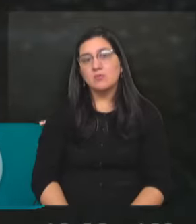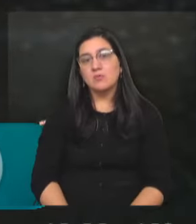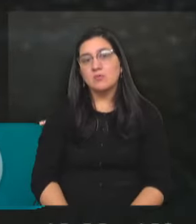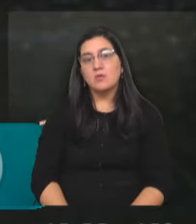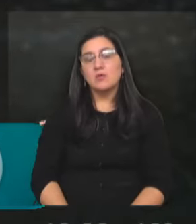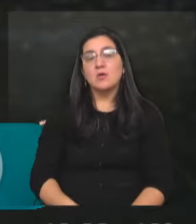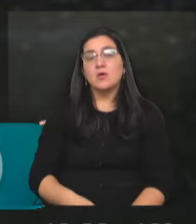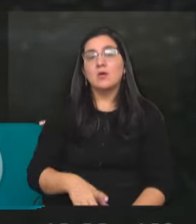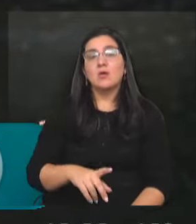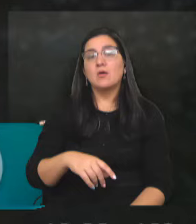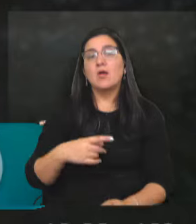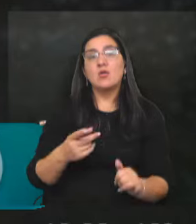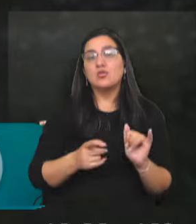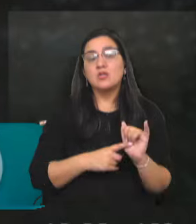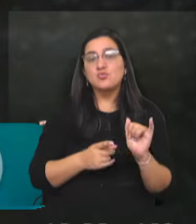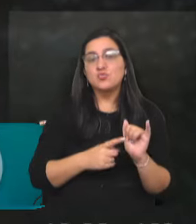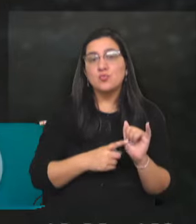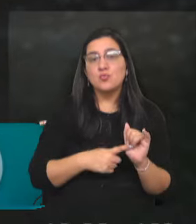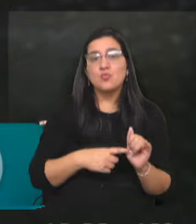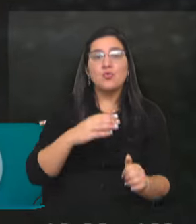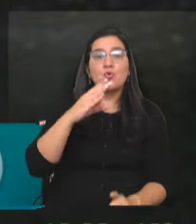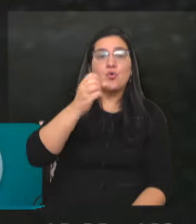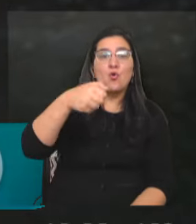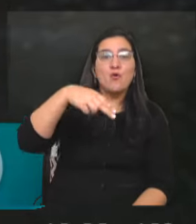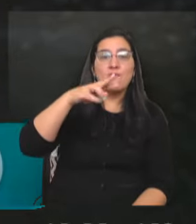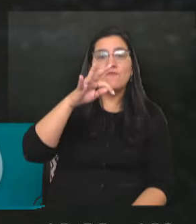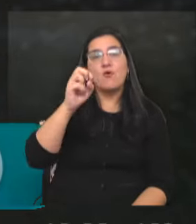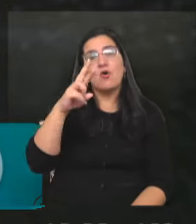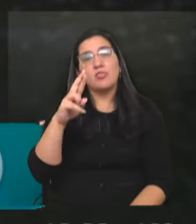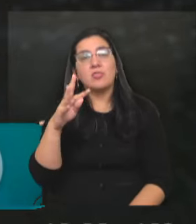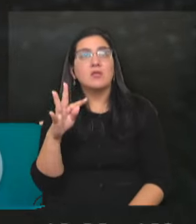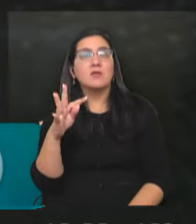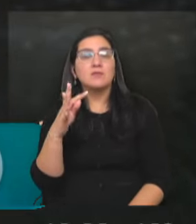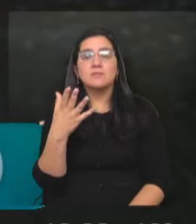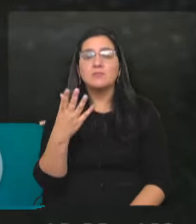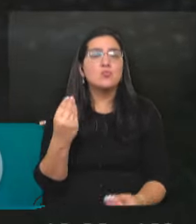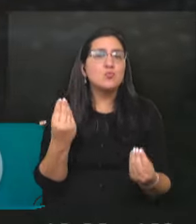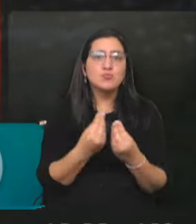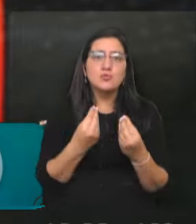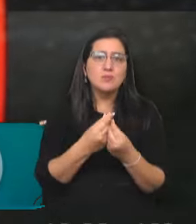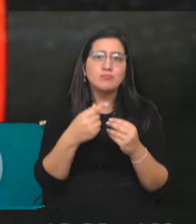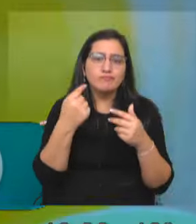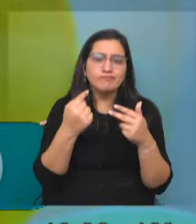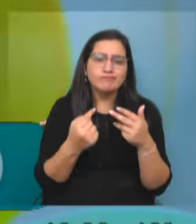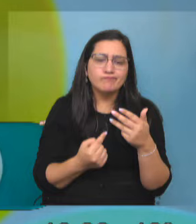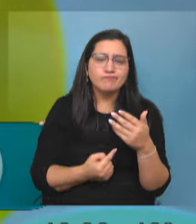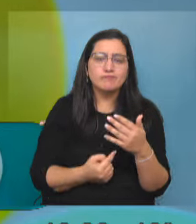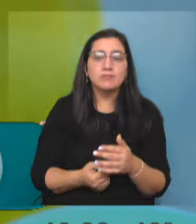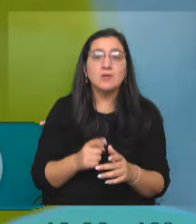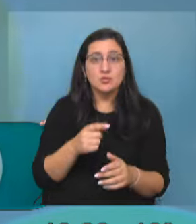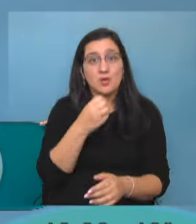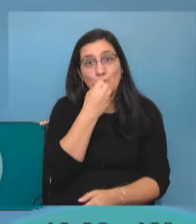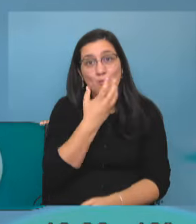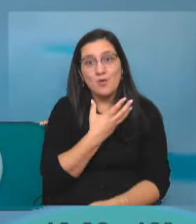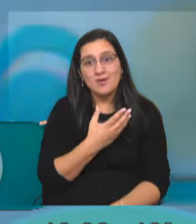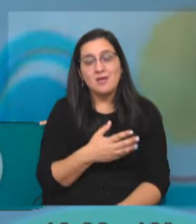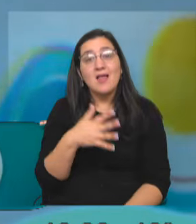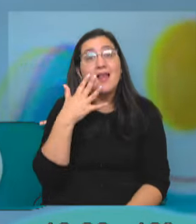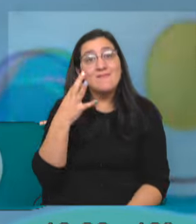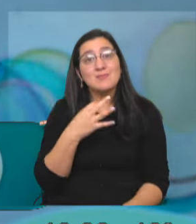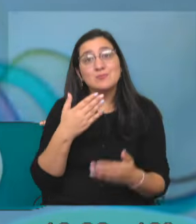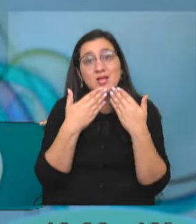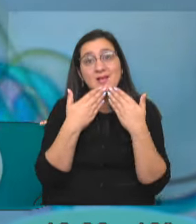You de YouTube. Comfortably Numb de Pink Floyd. Hermoso. Podría seguir más. Podría seguir, y eso está bueno. La verdad que te quiero